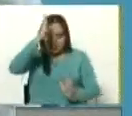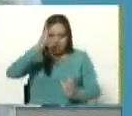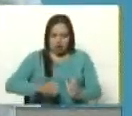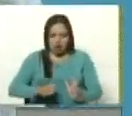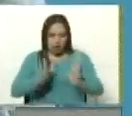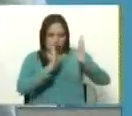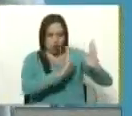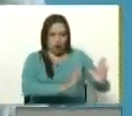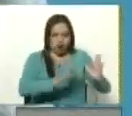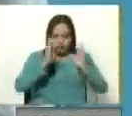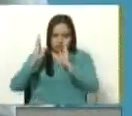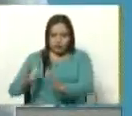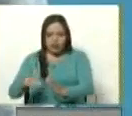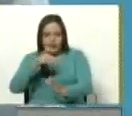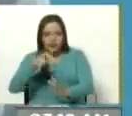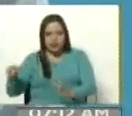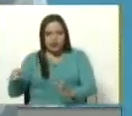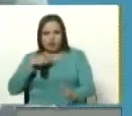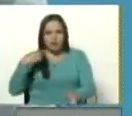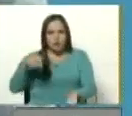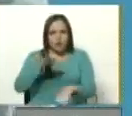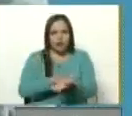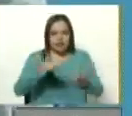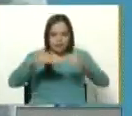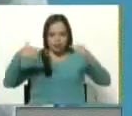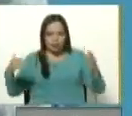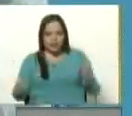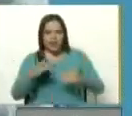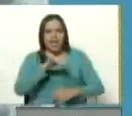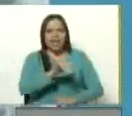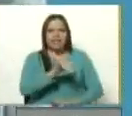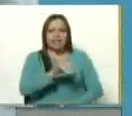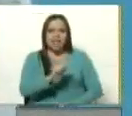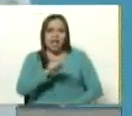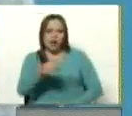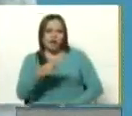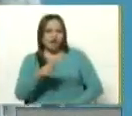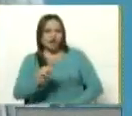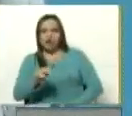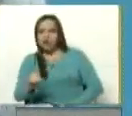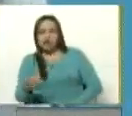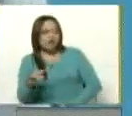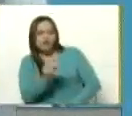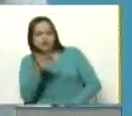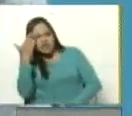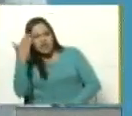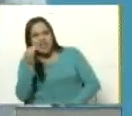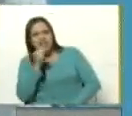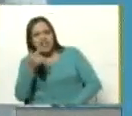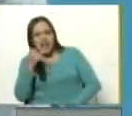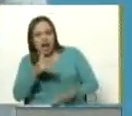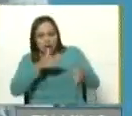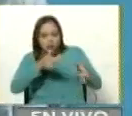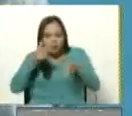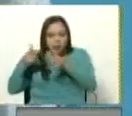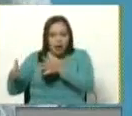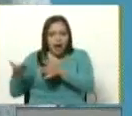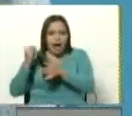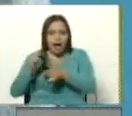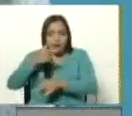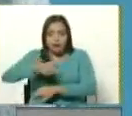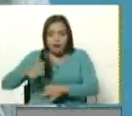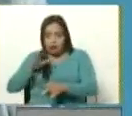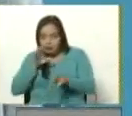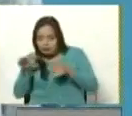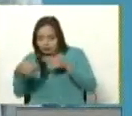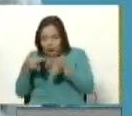empiezan a caer personas muertas en Puente Llaguno y no sabía quién las estaba asesinando porque venía de parte de unos francotiradores, ahí nos dimos